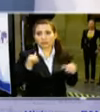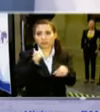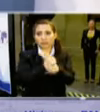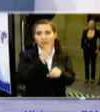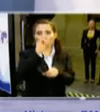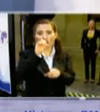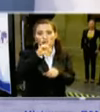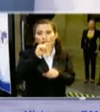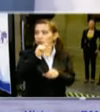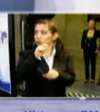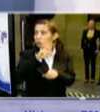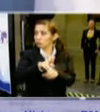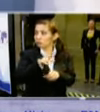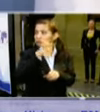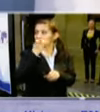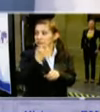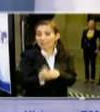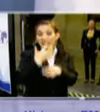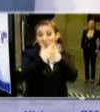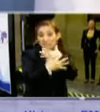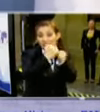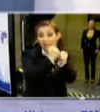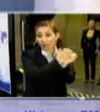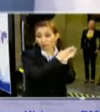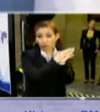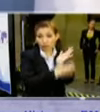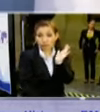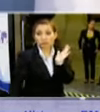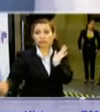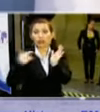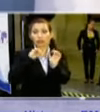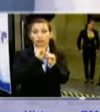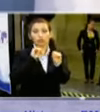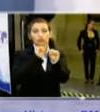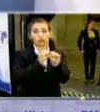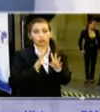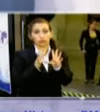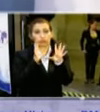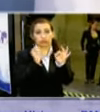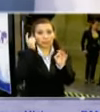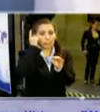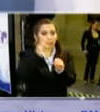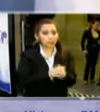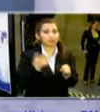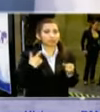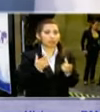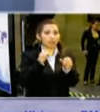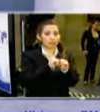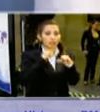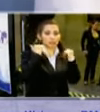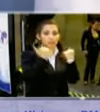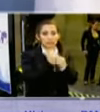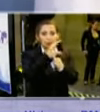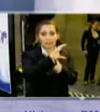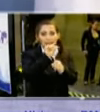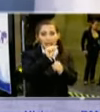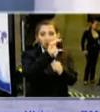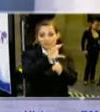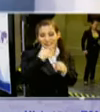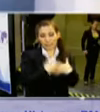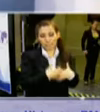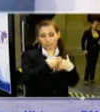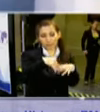Fonatur. A partir de hace casi 15 años, es socio y fundador, director de Pretium Sociedad Civil, que es una